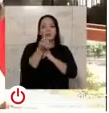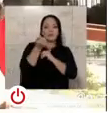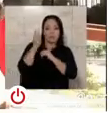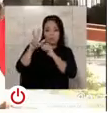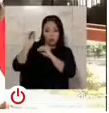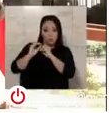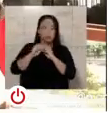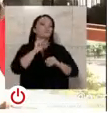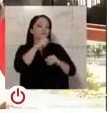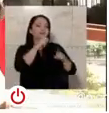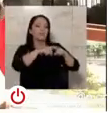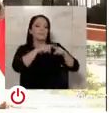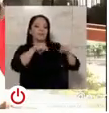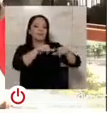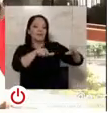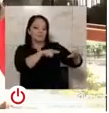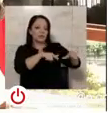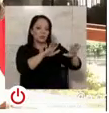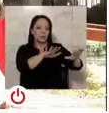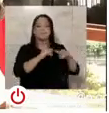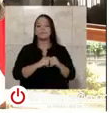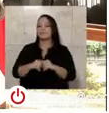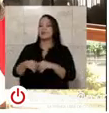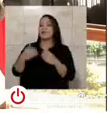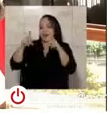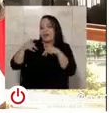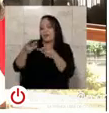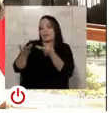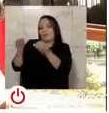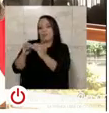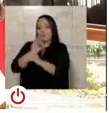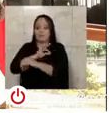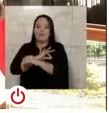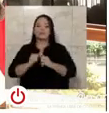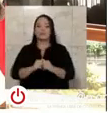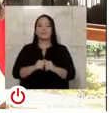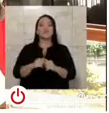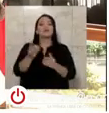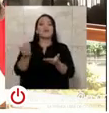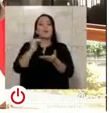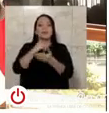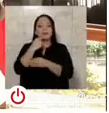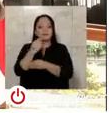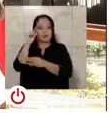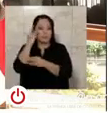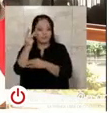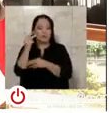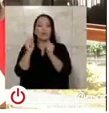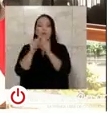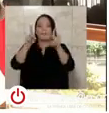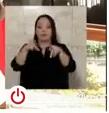del sector. Sí, claro, hay gente que va a recibir más. Y reiterar, ahora lo vamos a ver con los